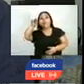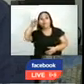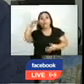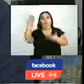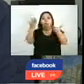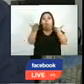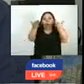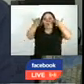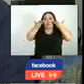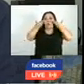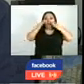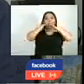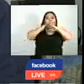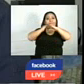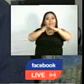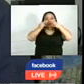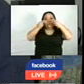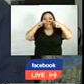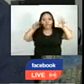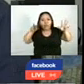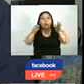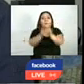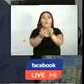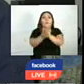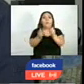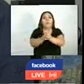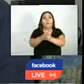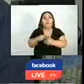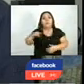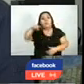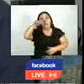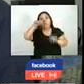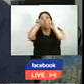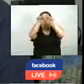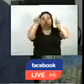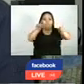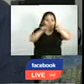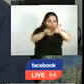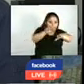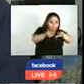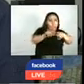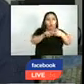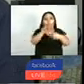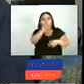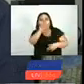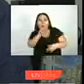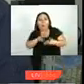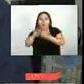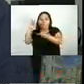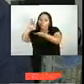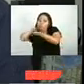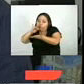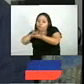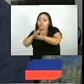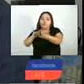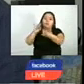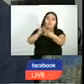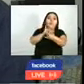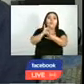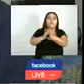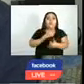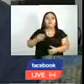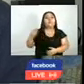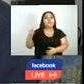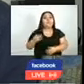la progresión de la miopía. Entonces, cuando se trabaja con pantallas o con dispositivos electrónicos, debemos